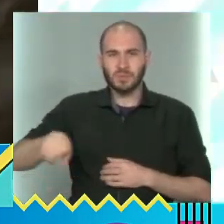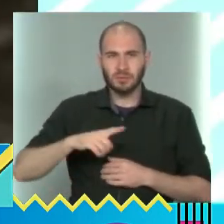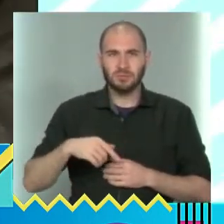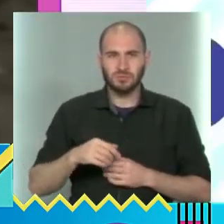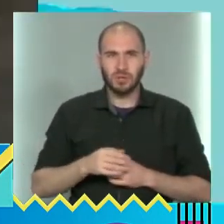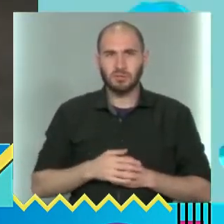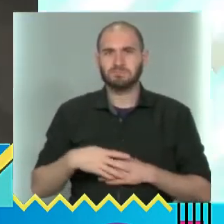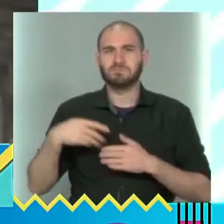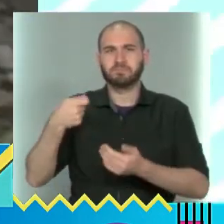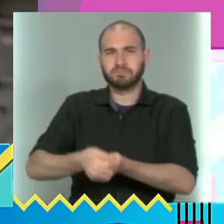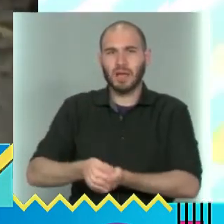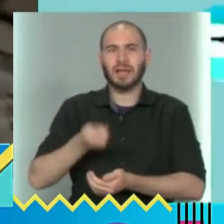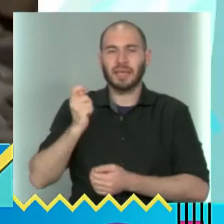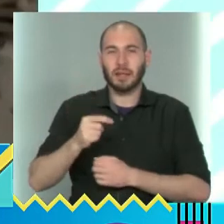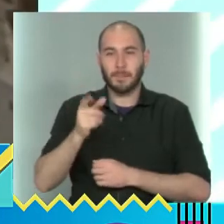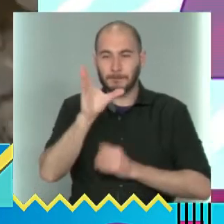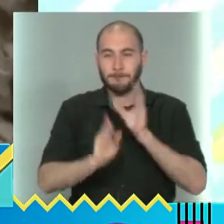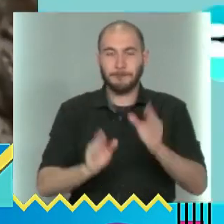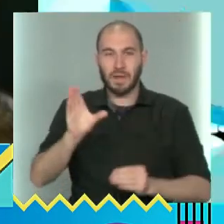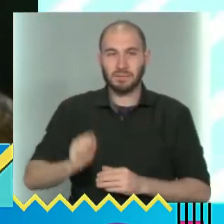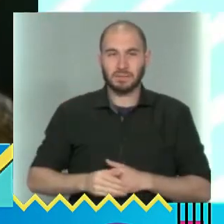debidamente abonados por países que los tenemos